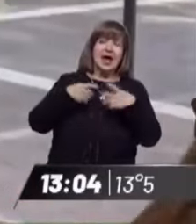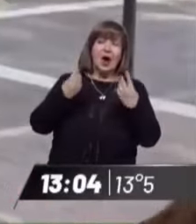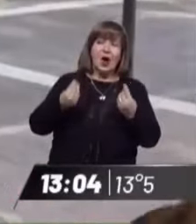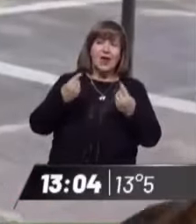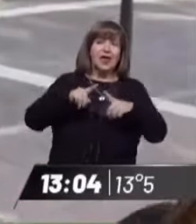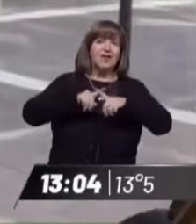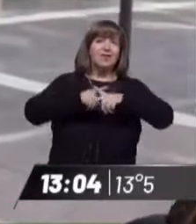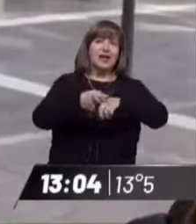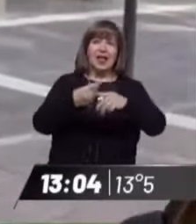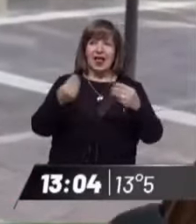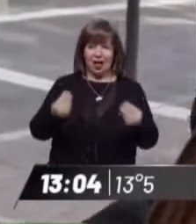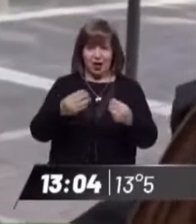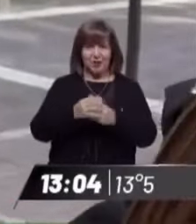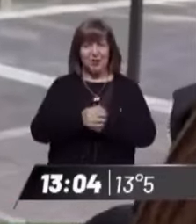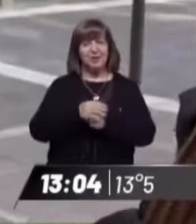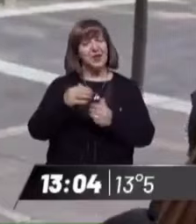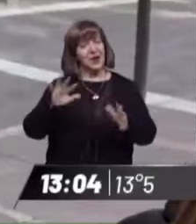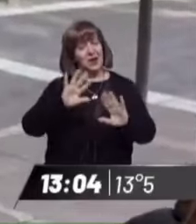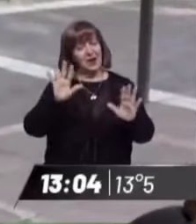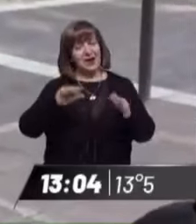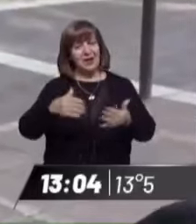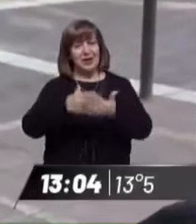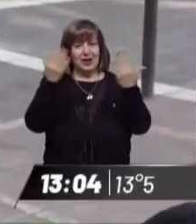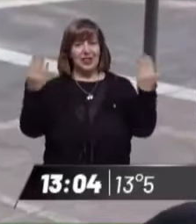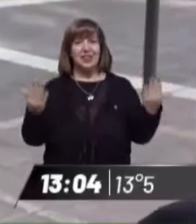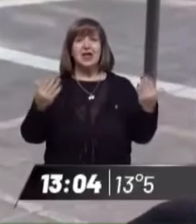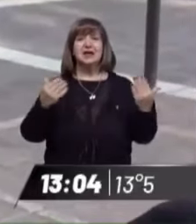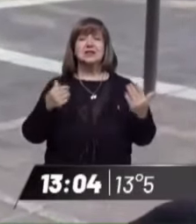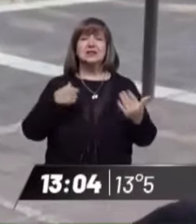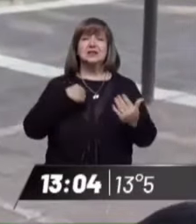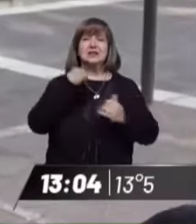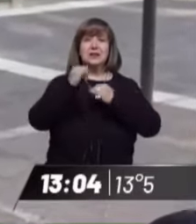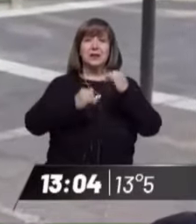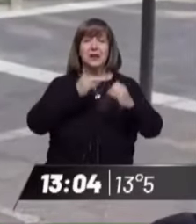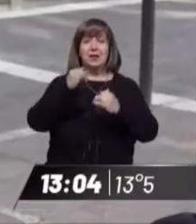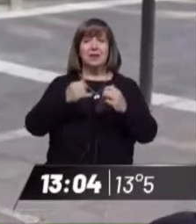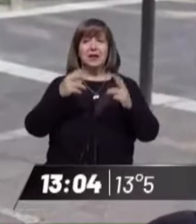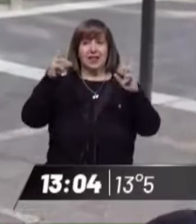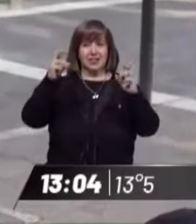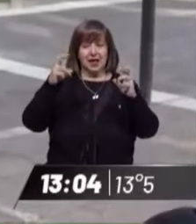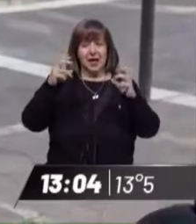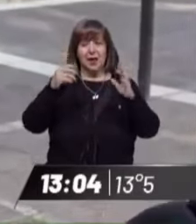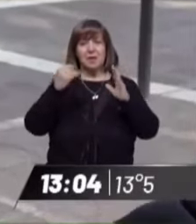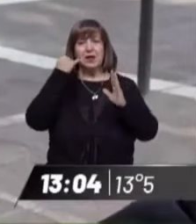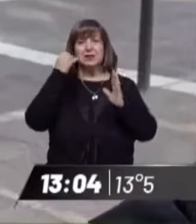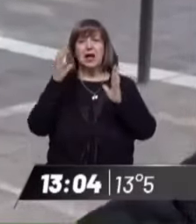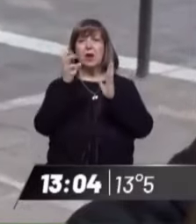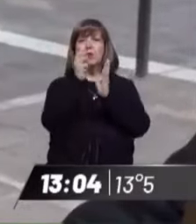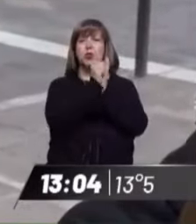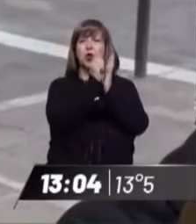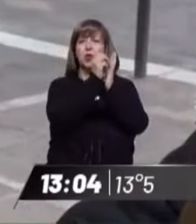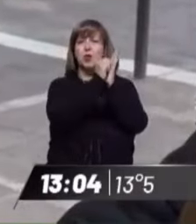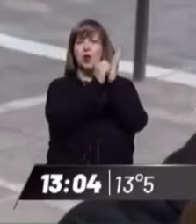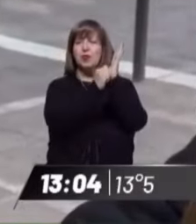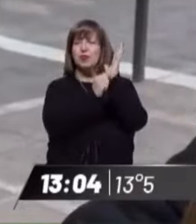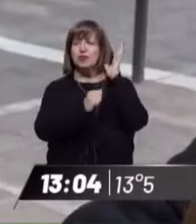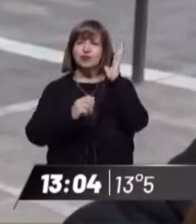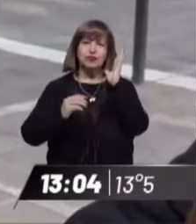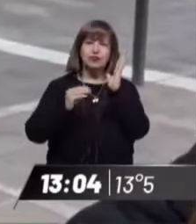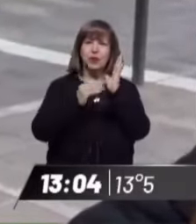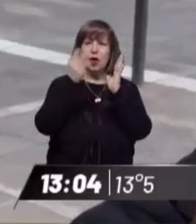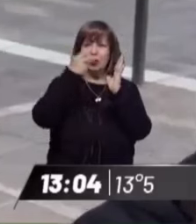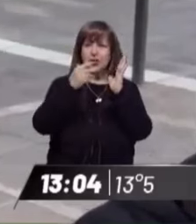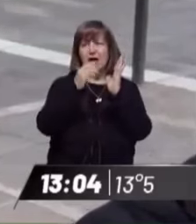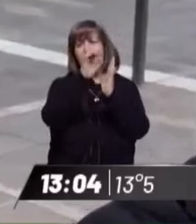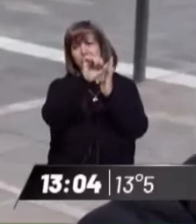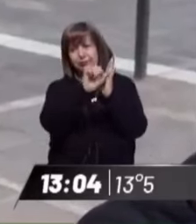largo? Bueno, con todo gusto, muy buenos días ante todo, y respecto del promedio de ocupación, se mantuvo